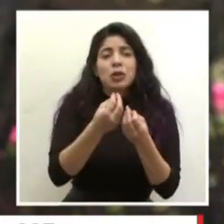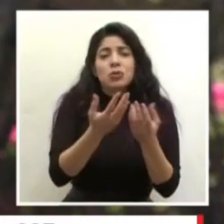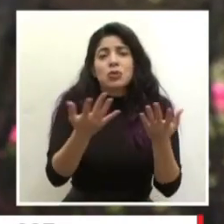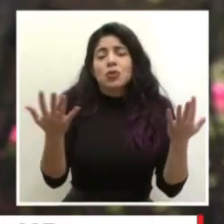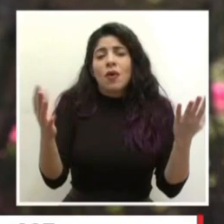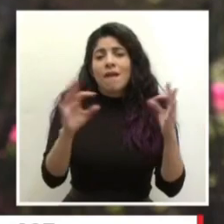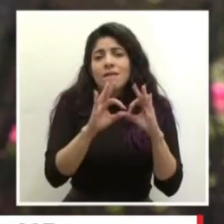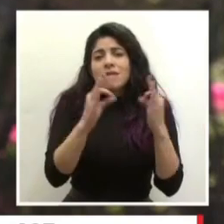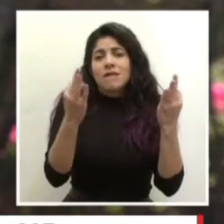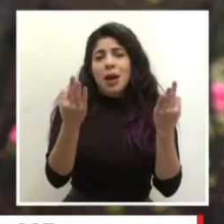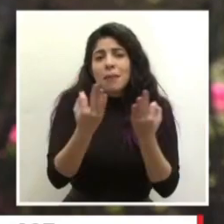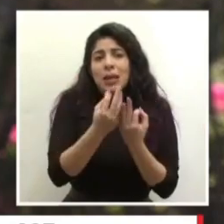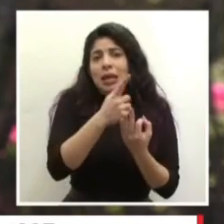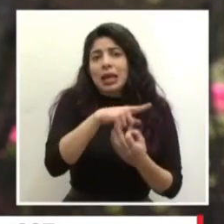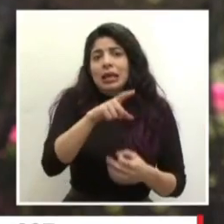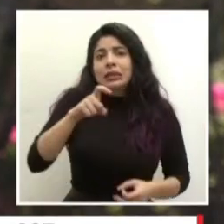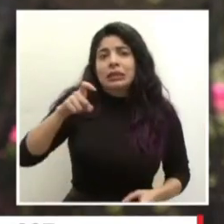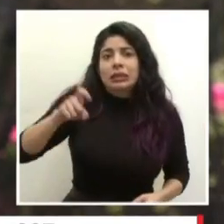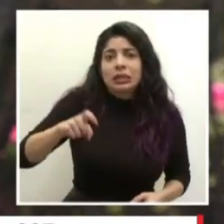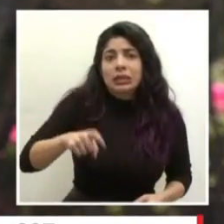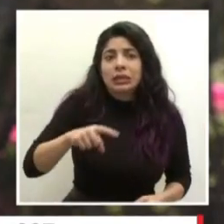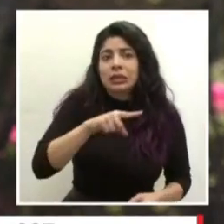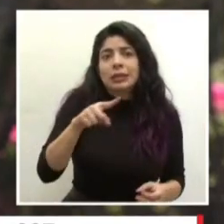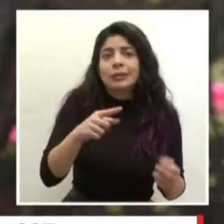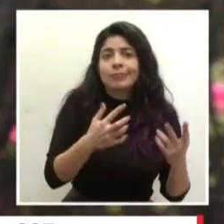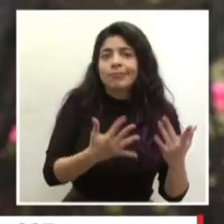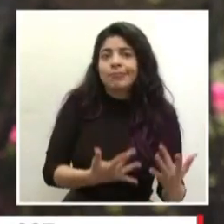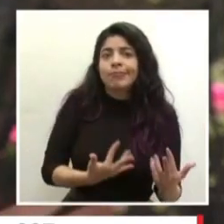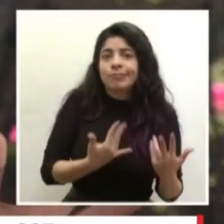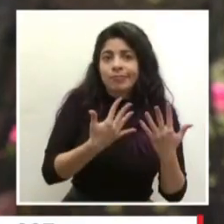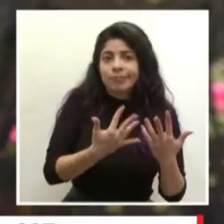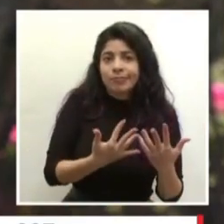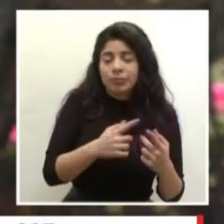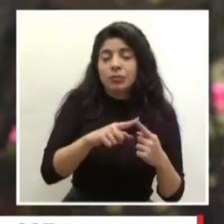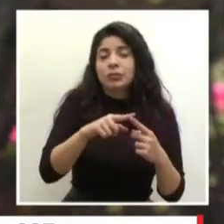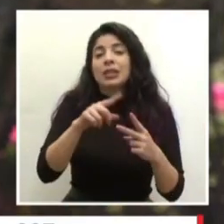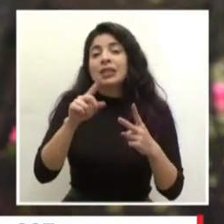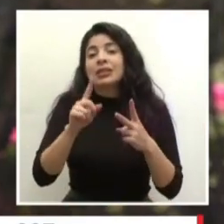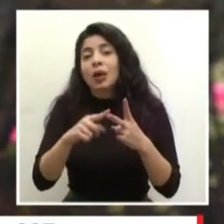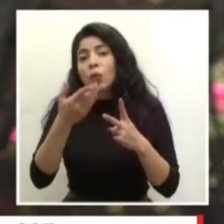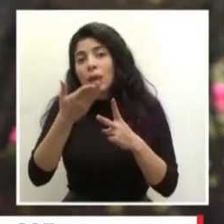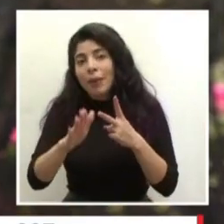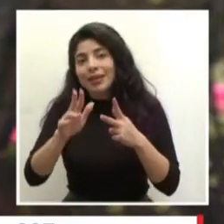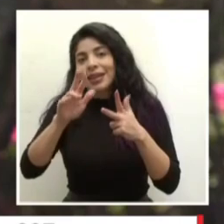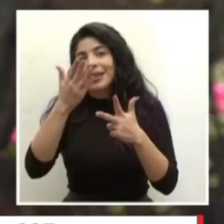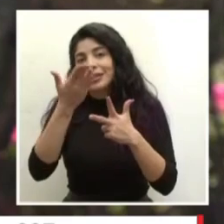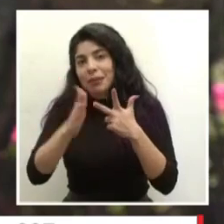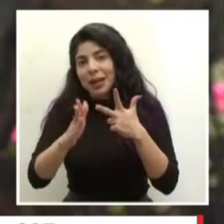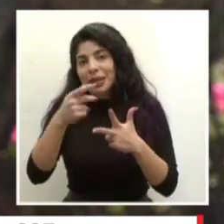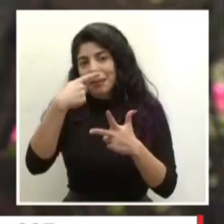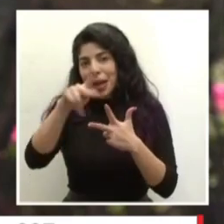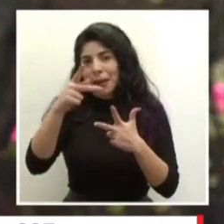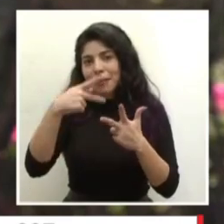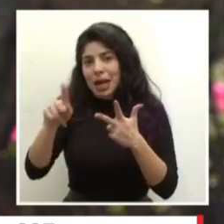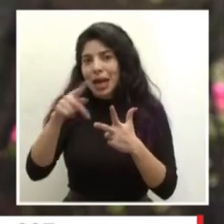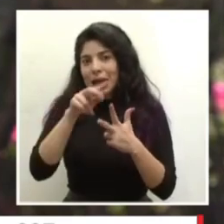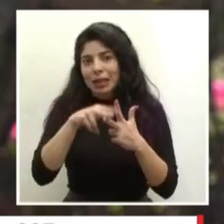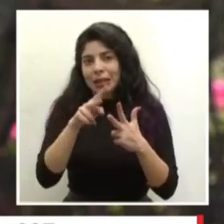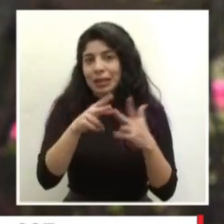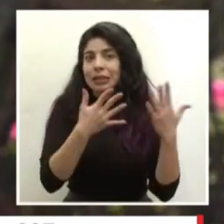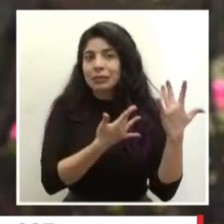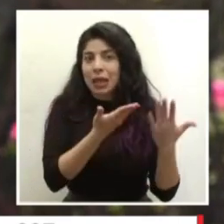de familias que lo están requiriendo y esperando en segundo y tercer tracto. La pregunta va dirigida a la señora